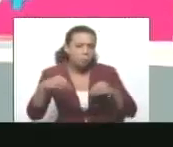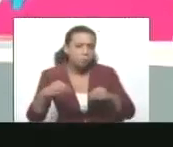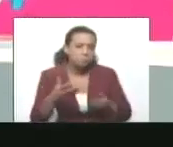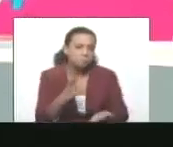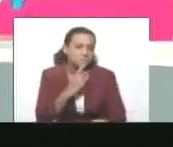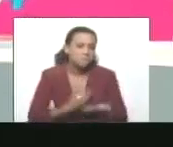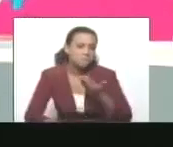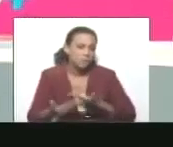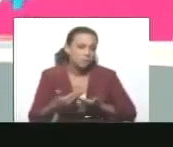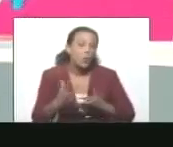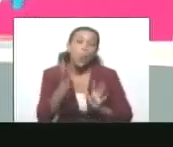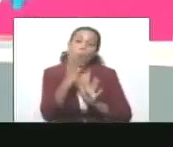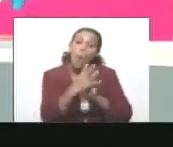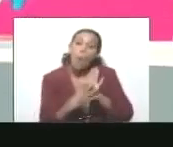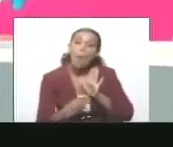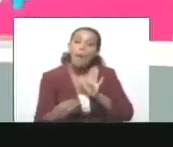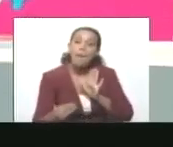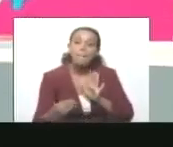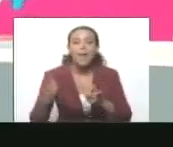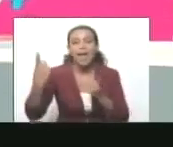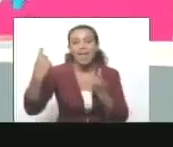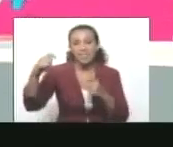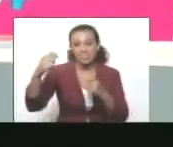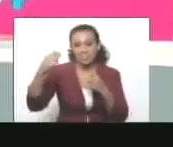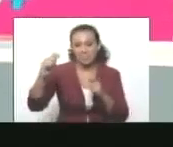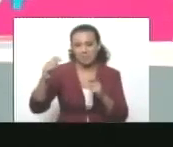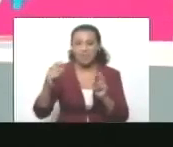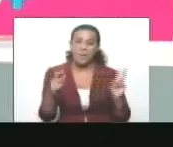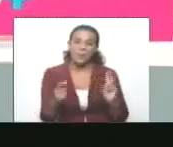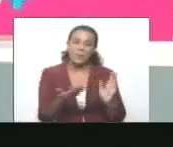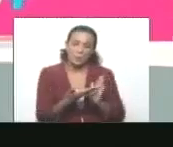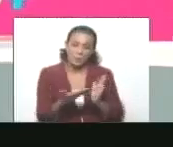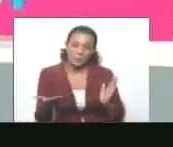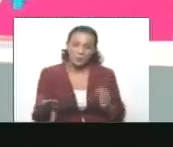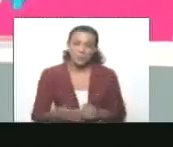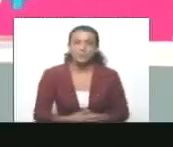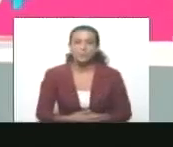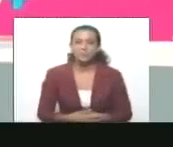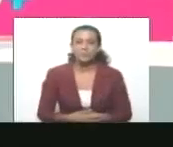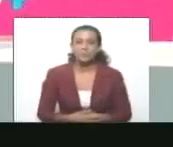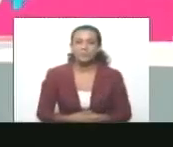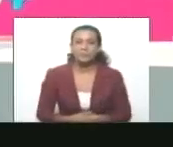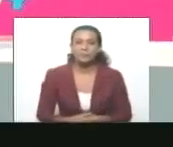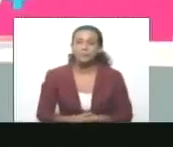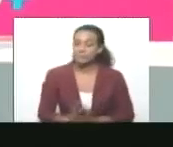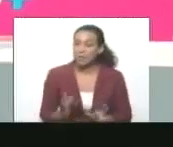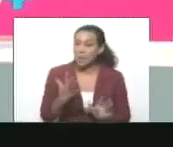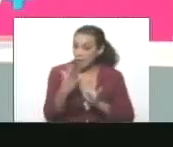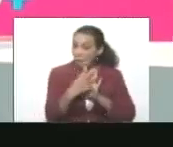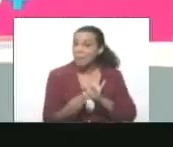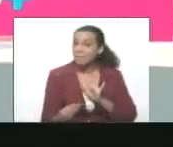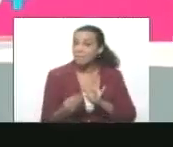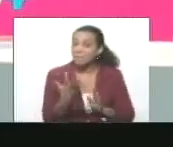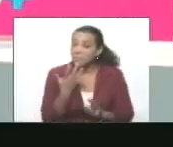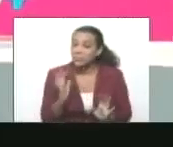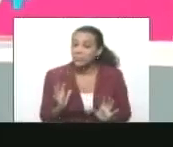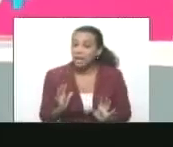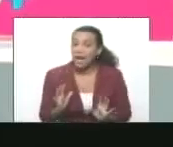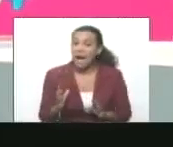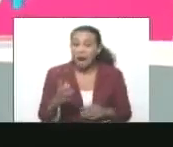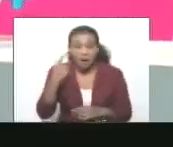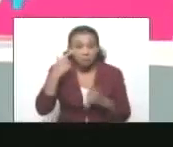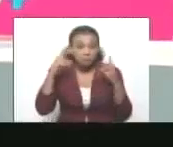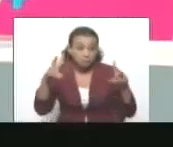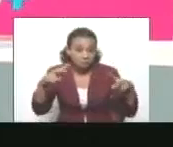resultados, como el caso de Trinidad y Tobago y Venezuela. Así que es un ejemplo. Quien tenga